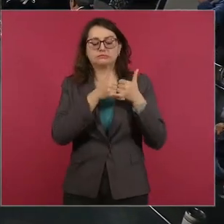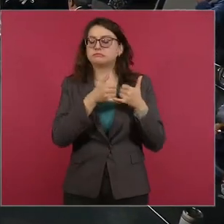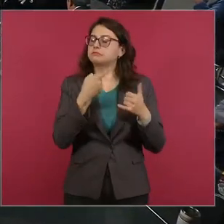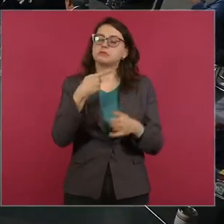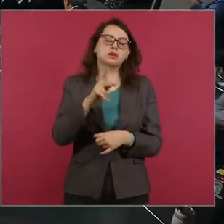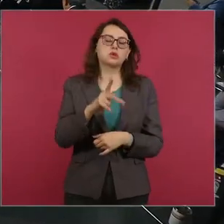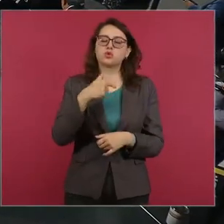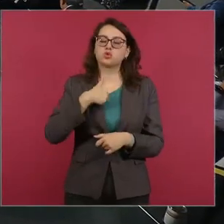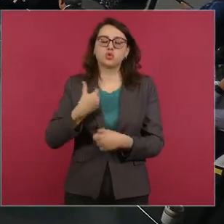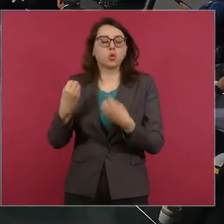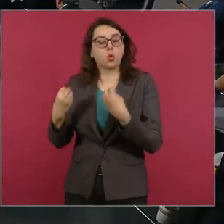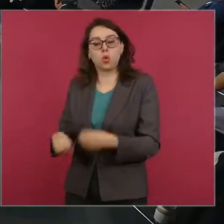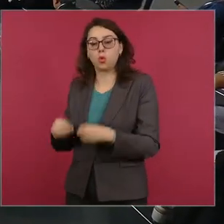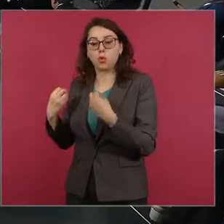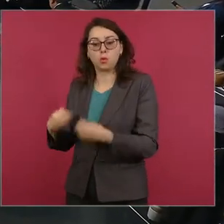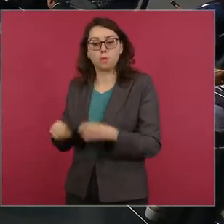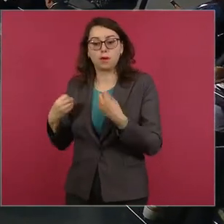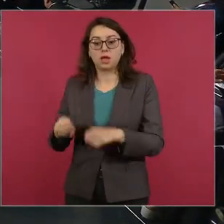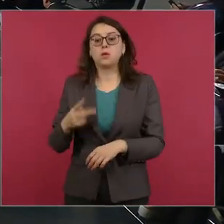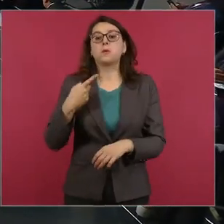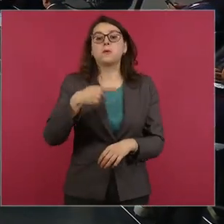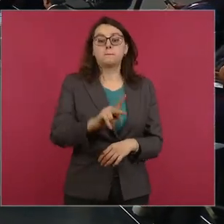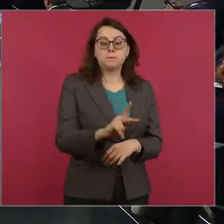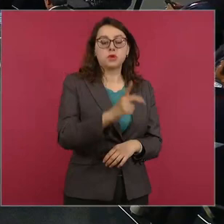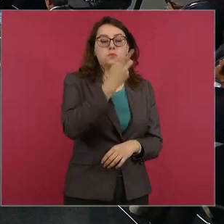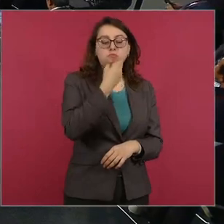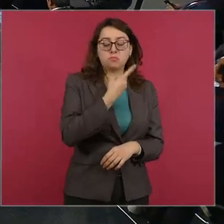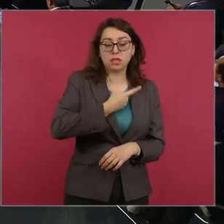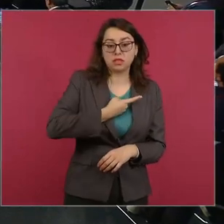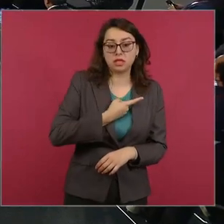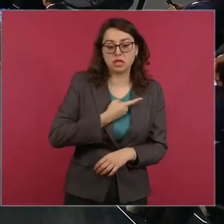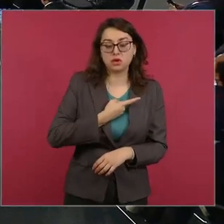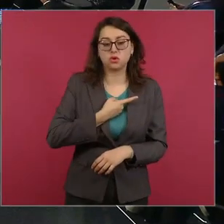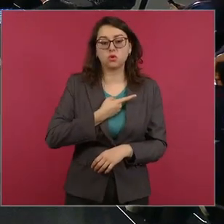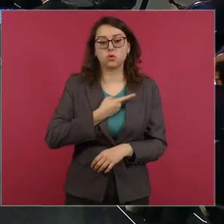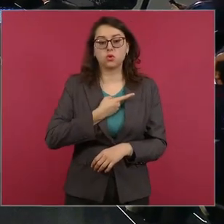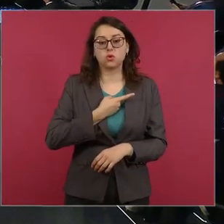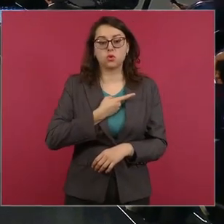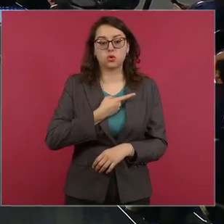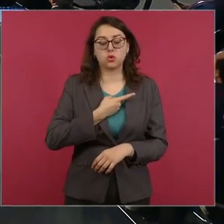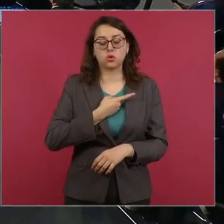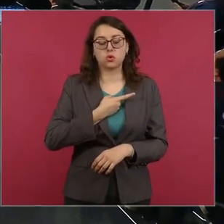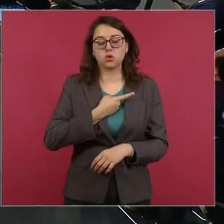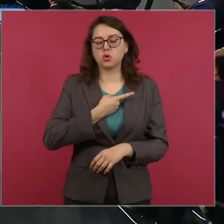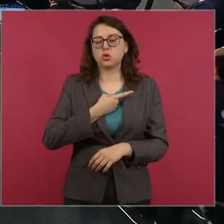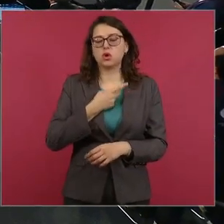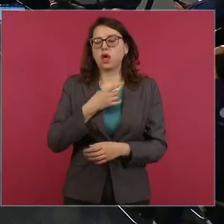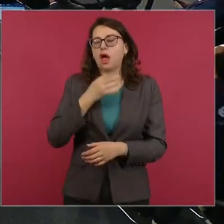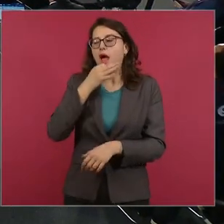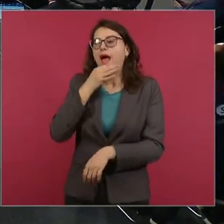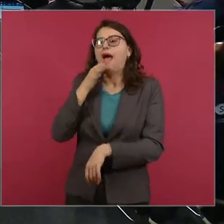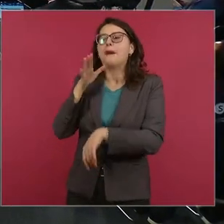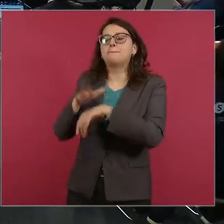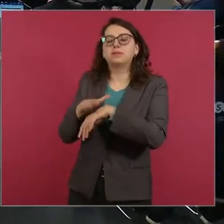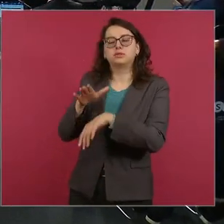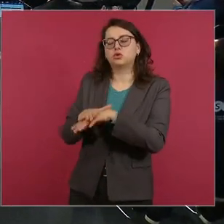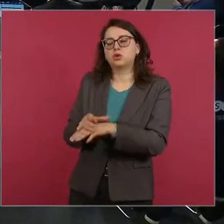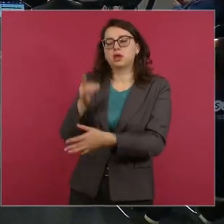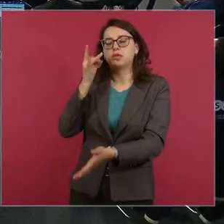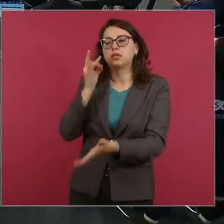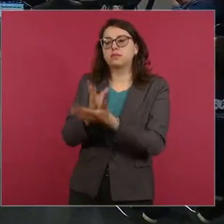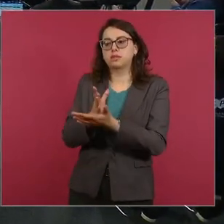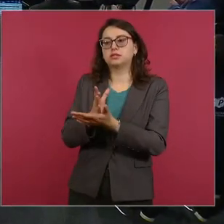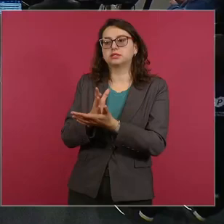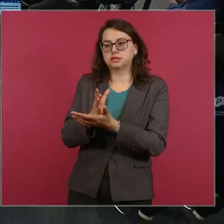contestarle la llamada pero me dejó la la nota que no quería más que yo supiera que